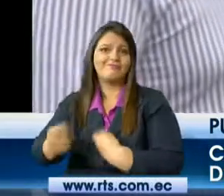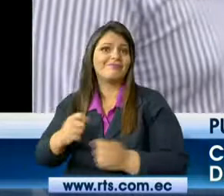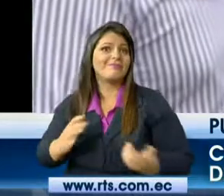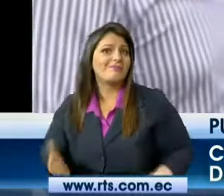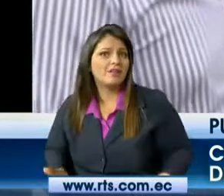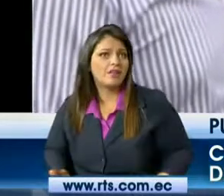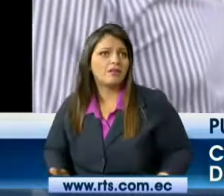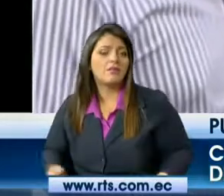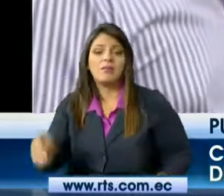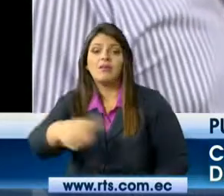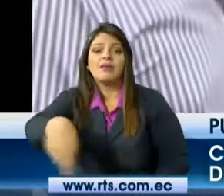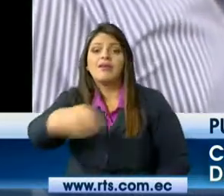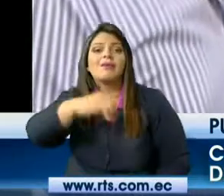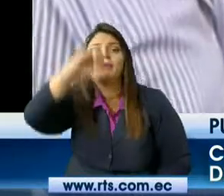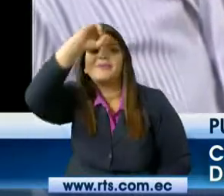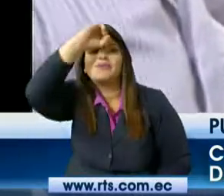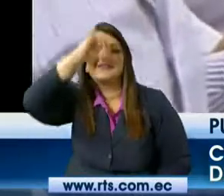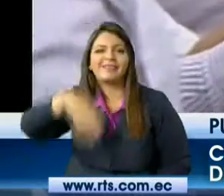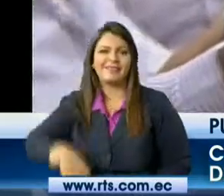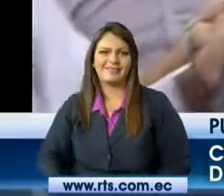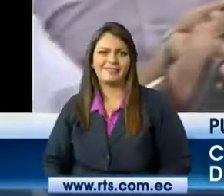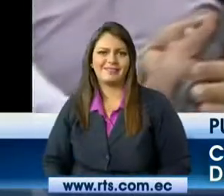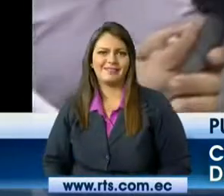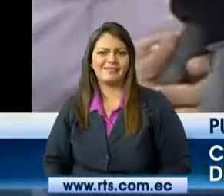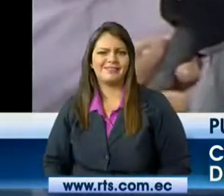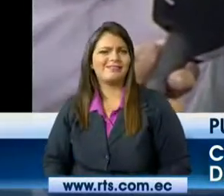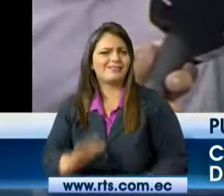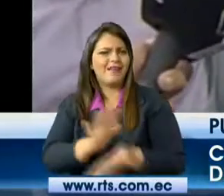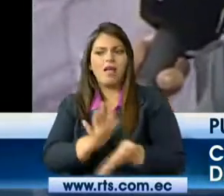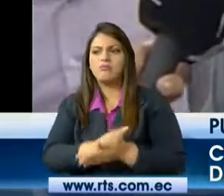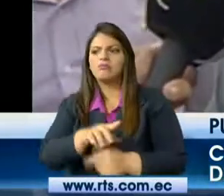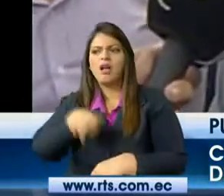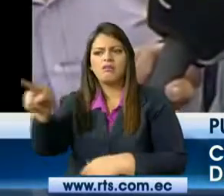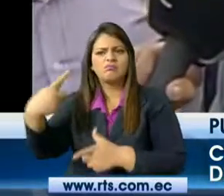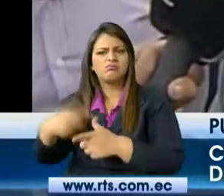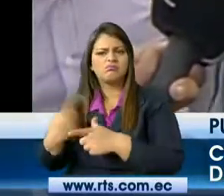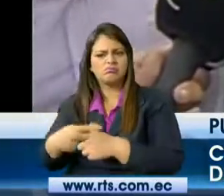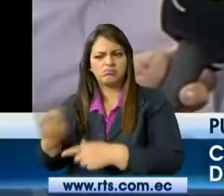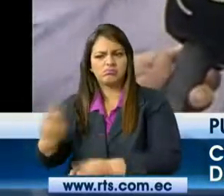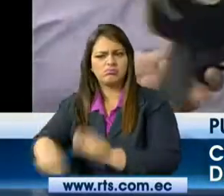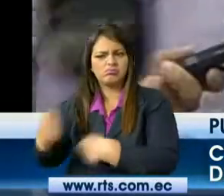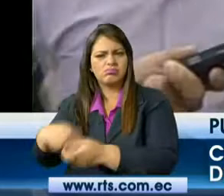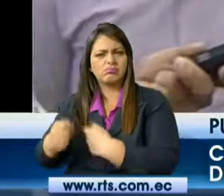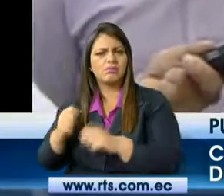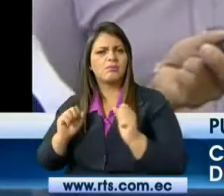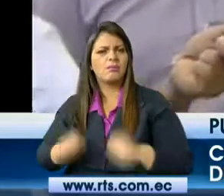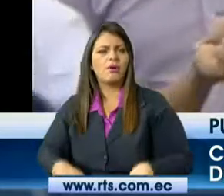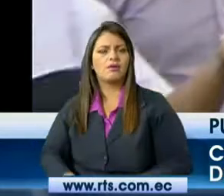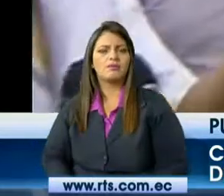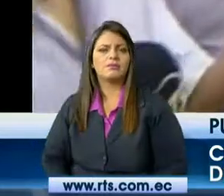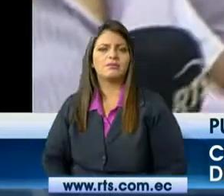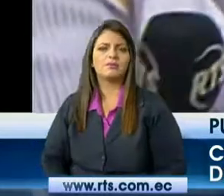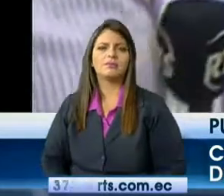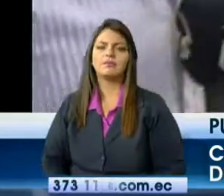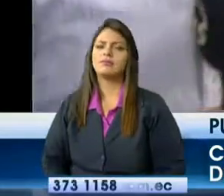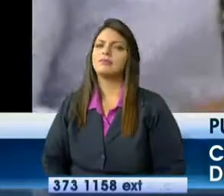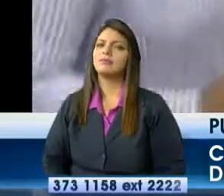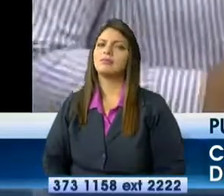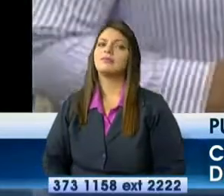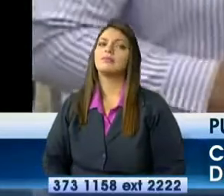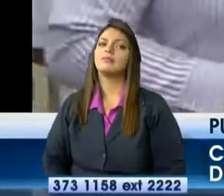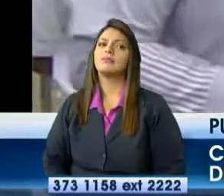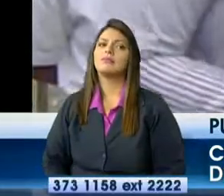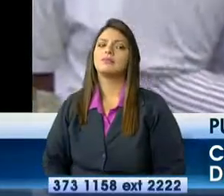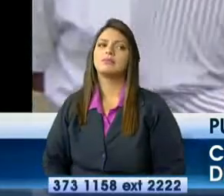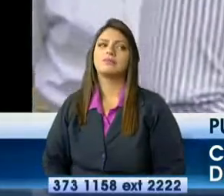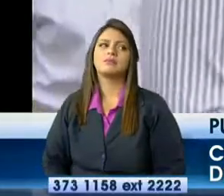conocen esa realidad. Entonces, sí existe mercado potencial allá. Claro que sí. Bueno, es la versión del municipio, me